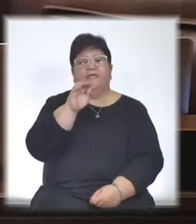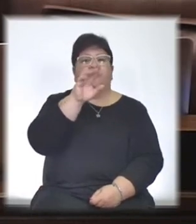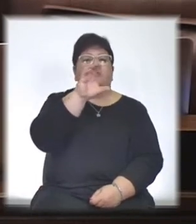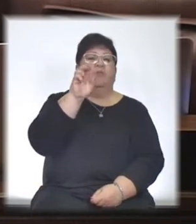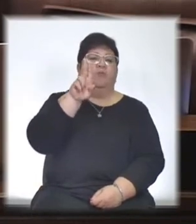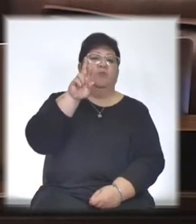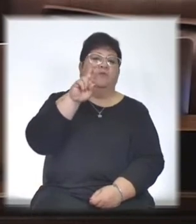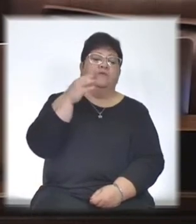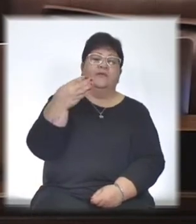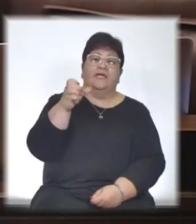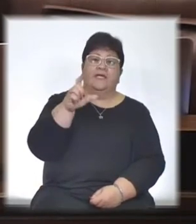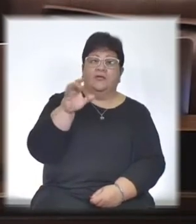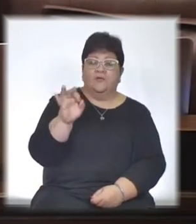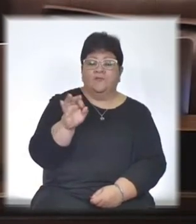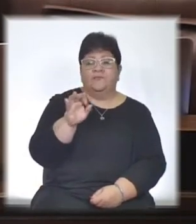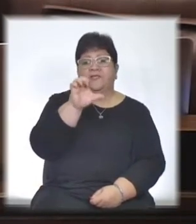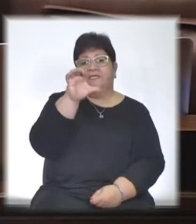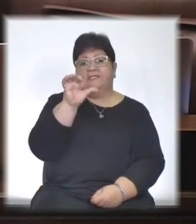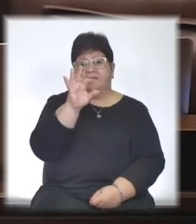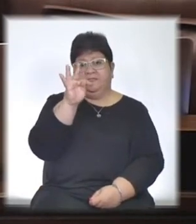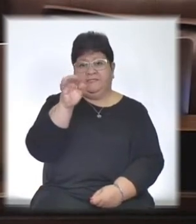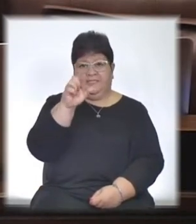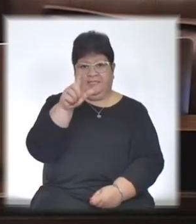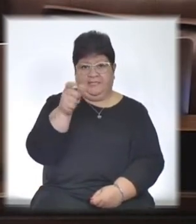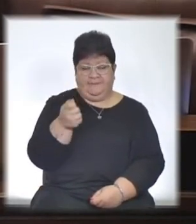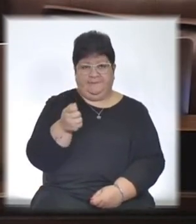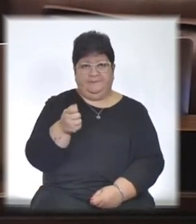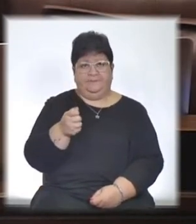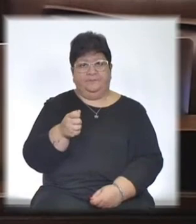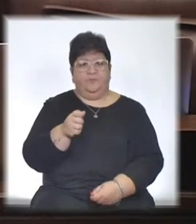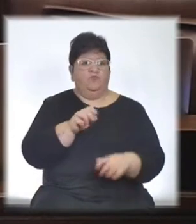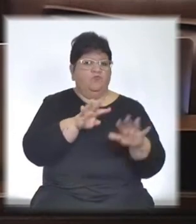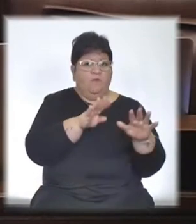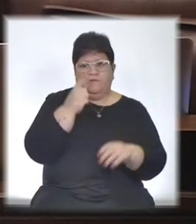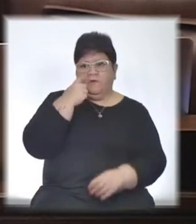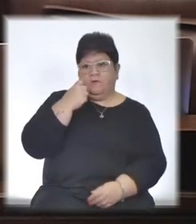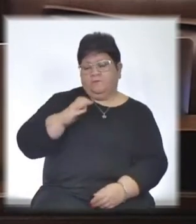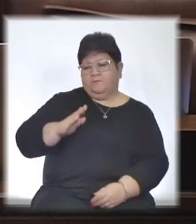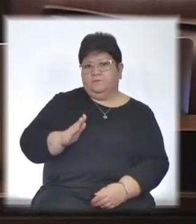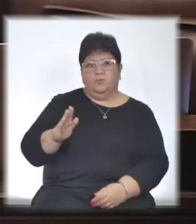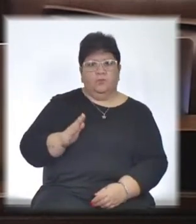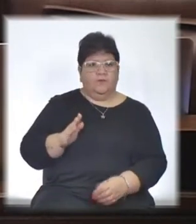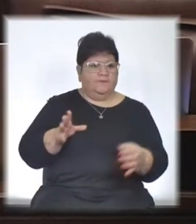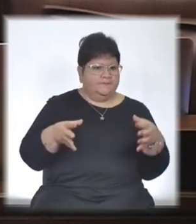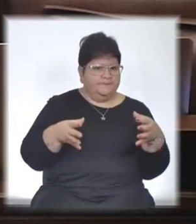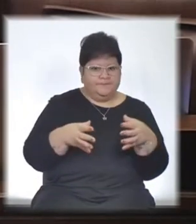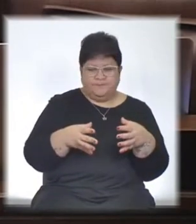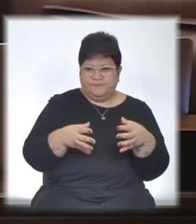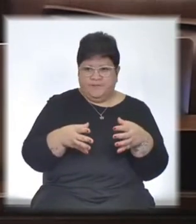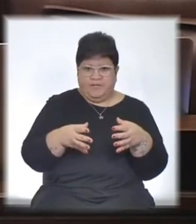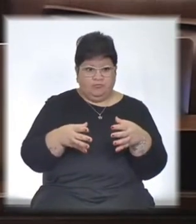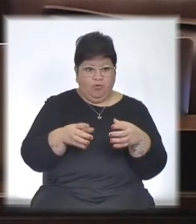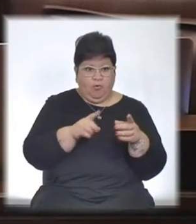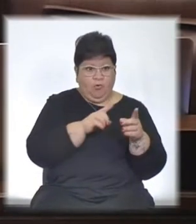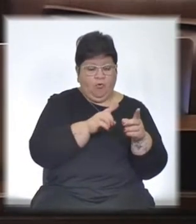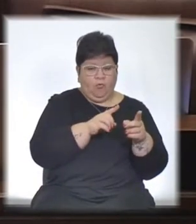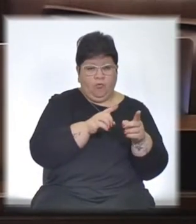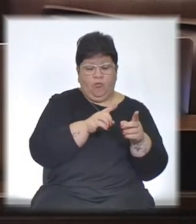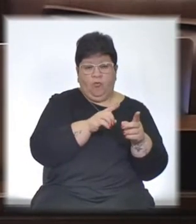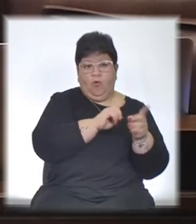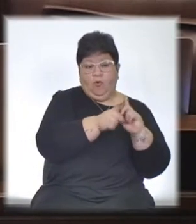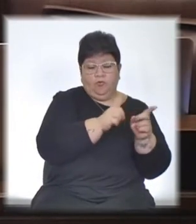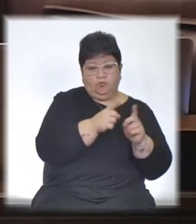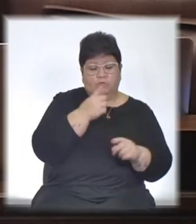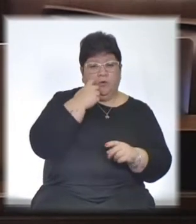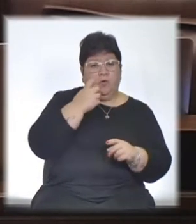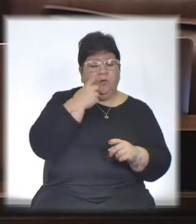Miriam Montero y Estela Sánchez. Y lo digo expresamente, 11 uruguayas y 9 uruguayos